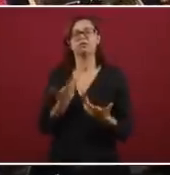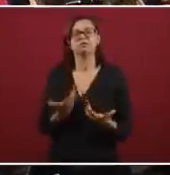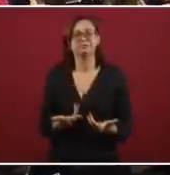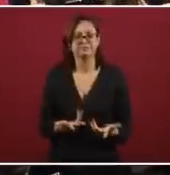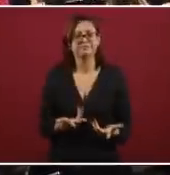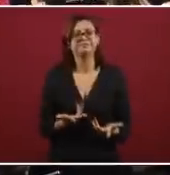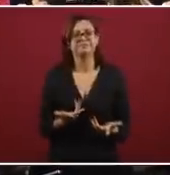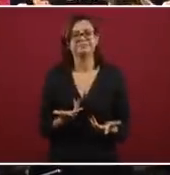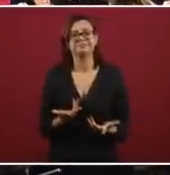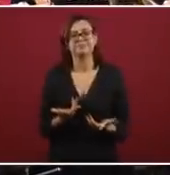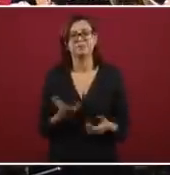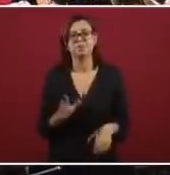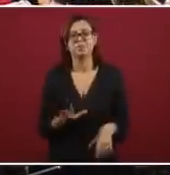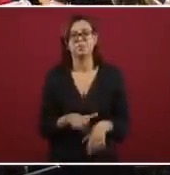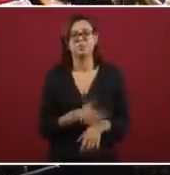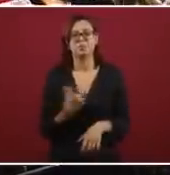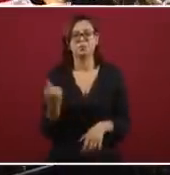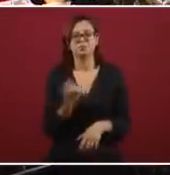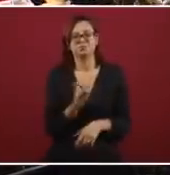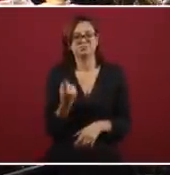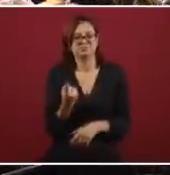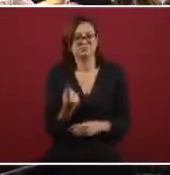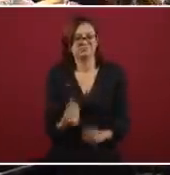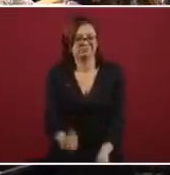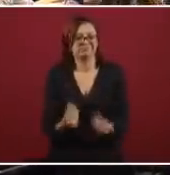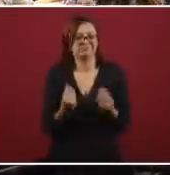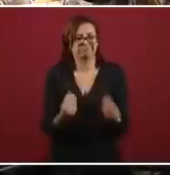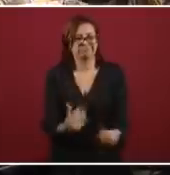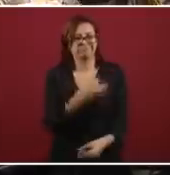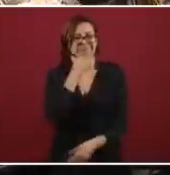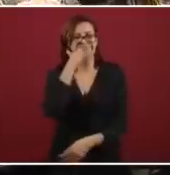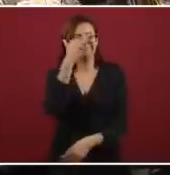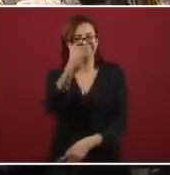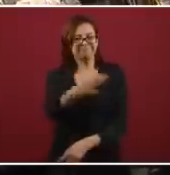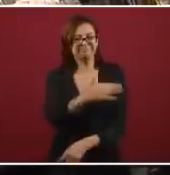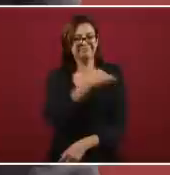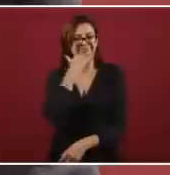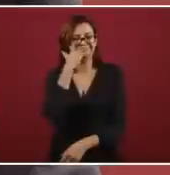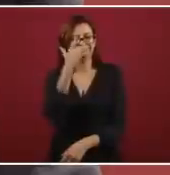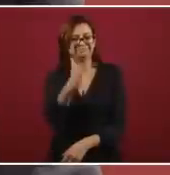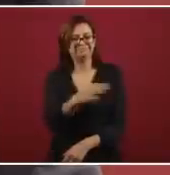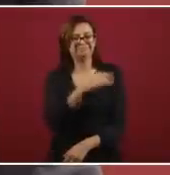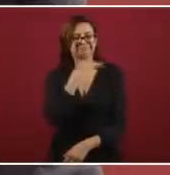por la corrupción que impera